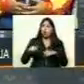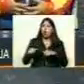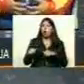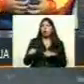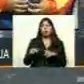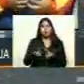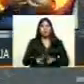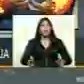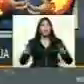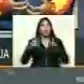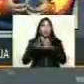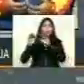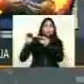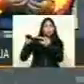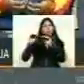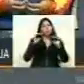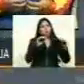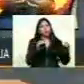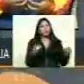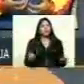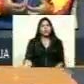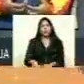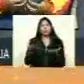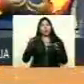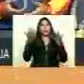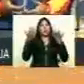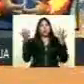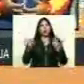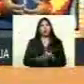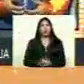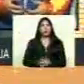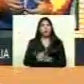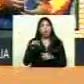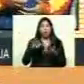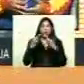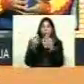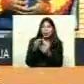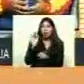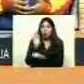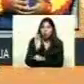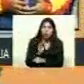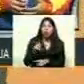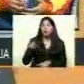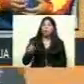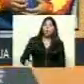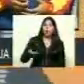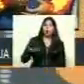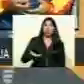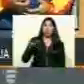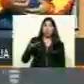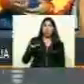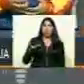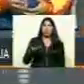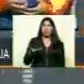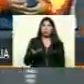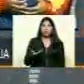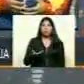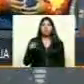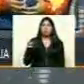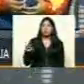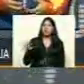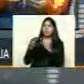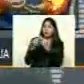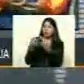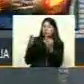nuestros valores, a preservar el tema de la familia como el centro, como el núcleo familiar, siendo la familia el principal